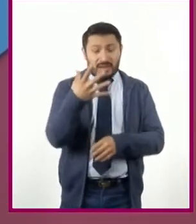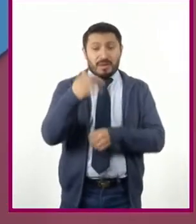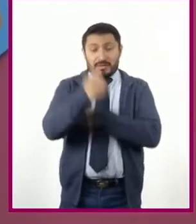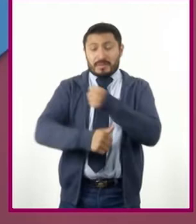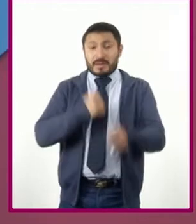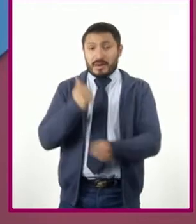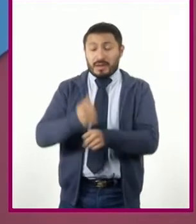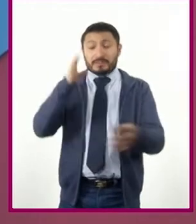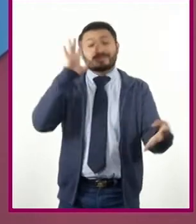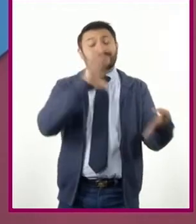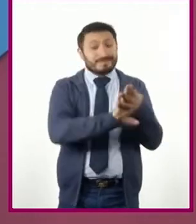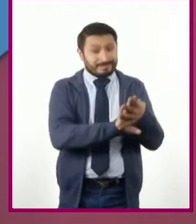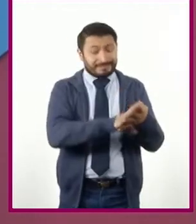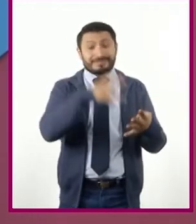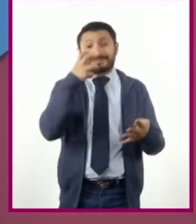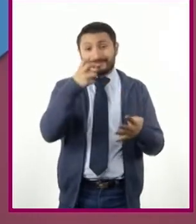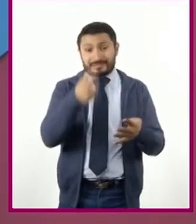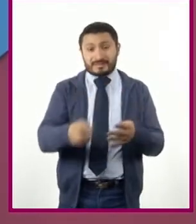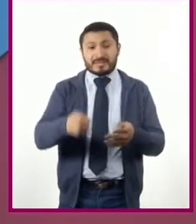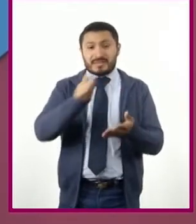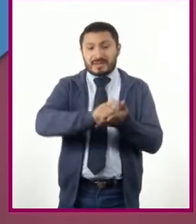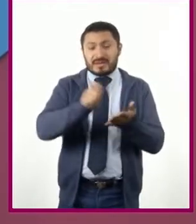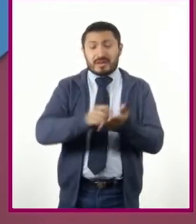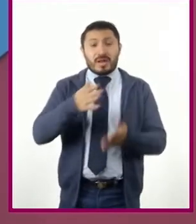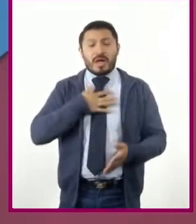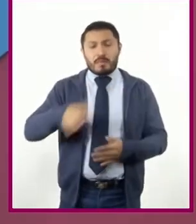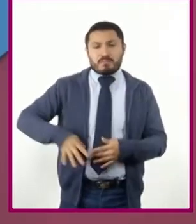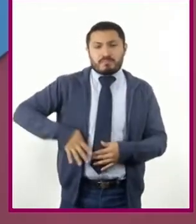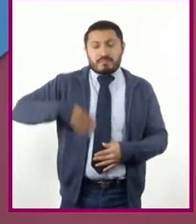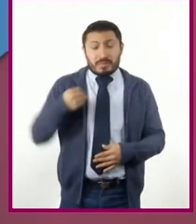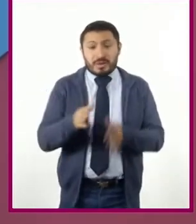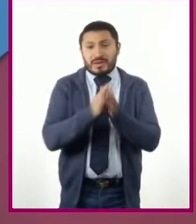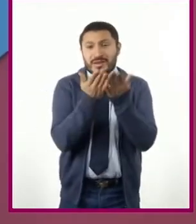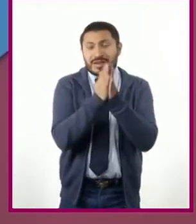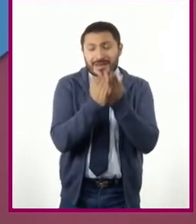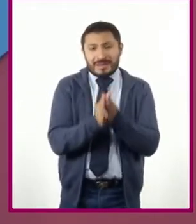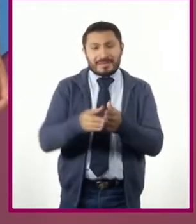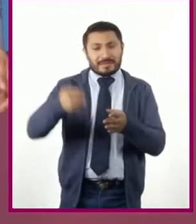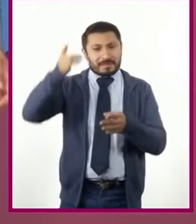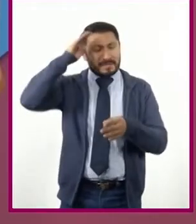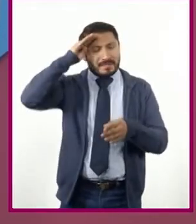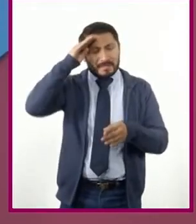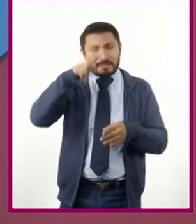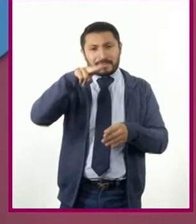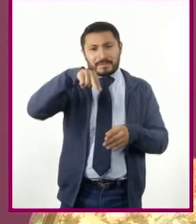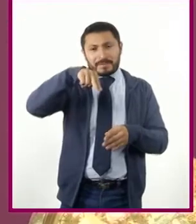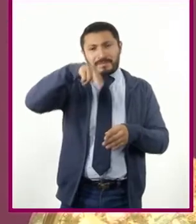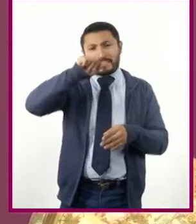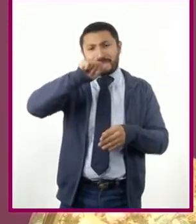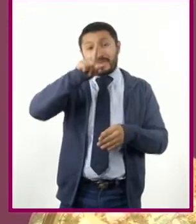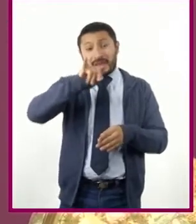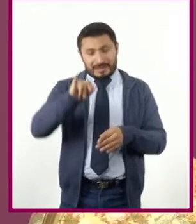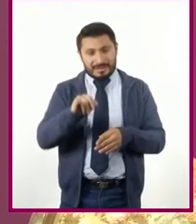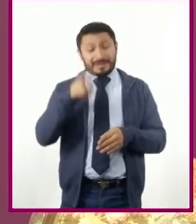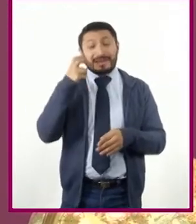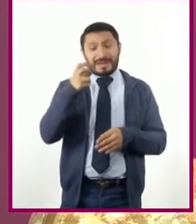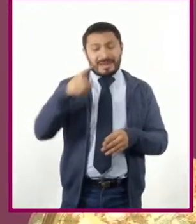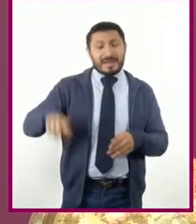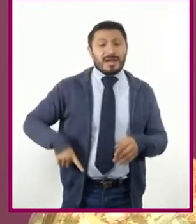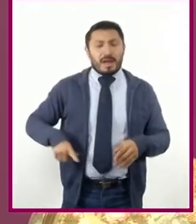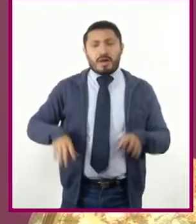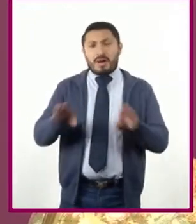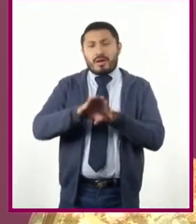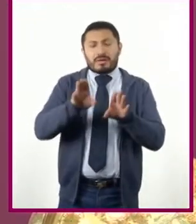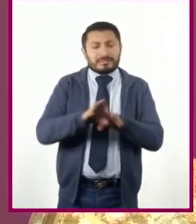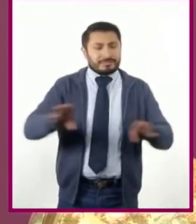prisión. Ahí escribió Mi lucha, libro en el que desarrolla el pensamiento nazi. El nazismo se